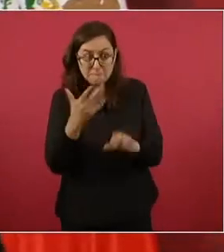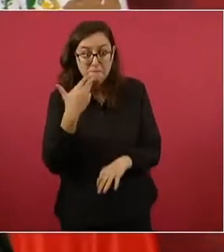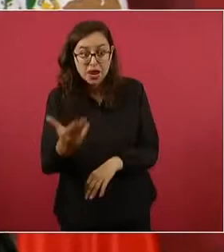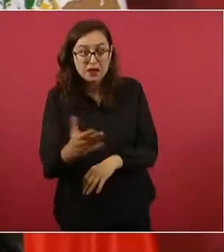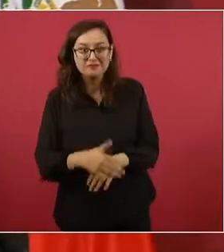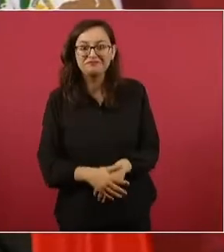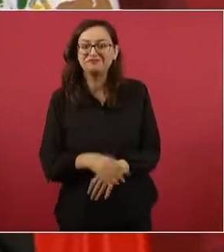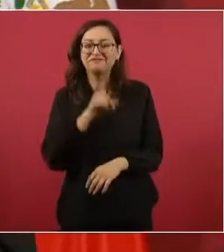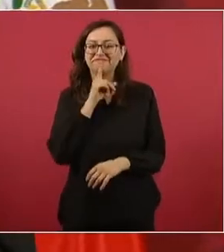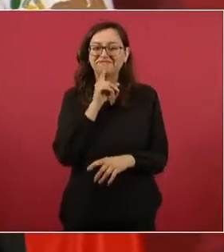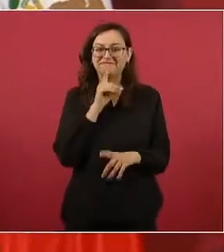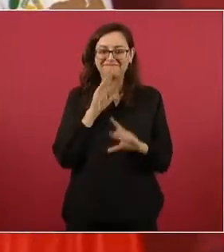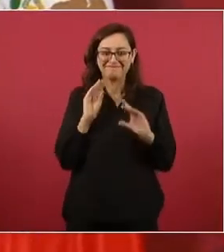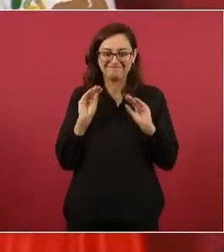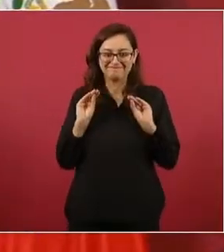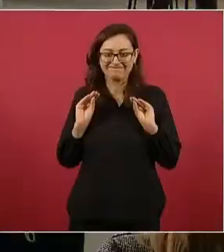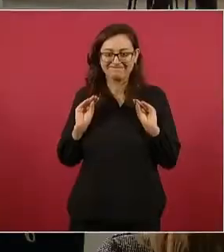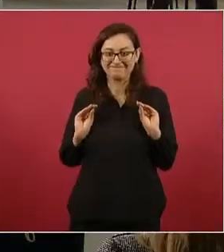porque